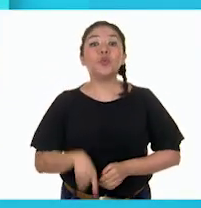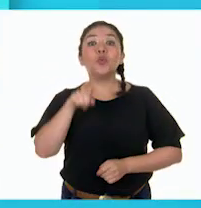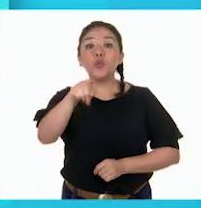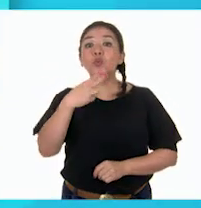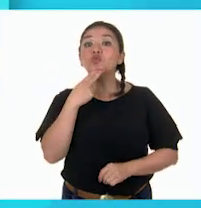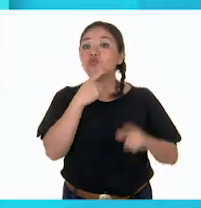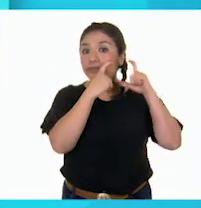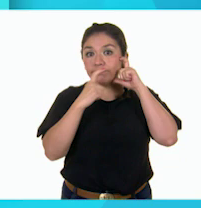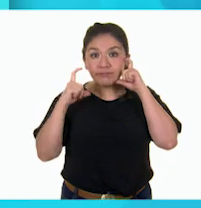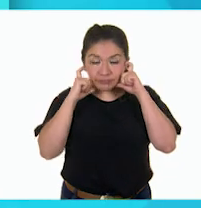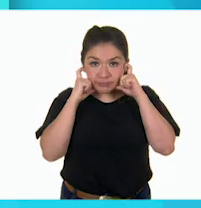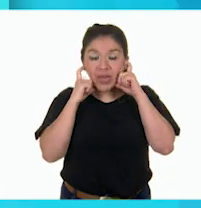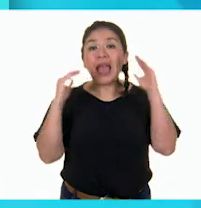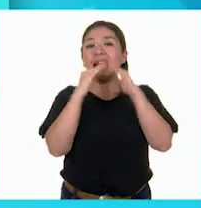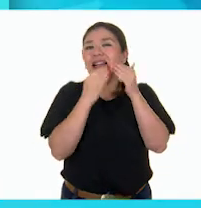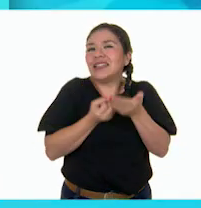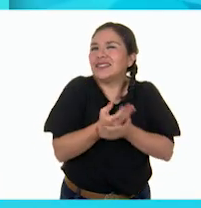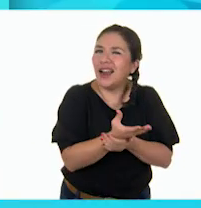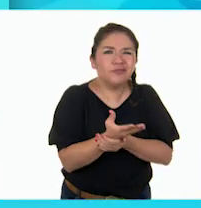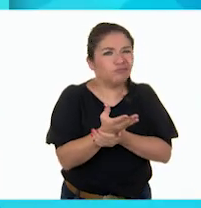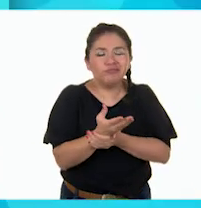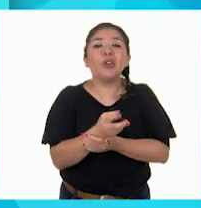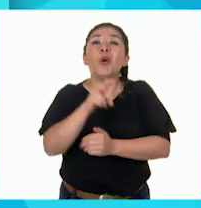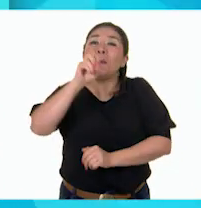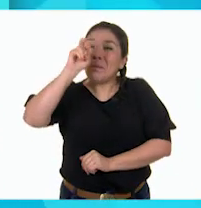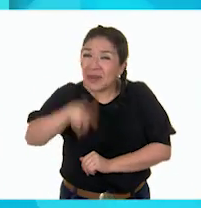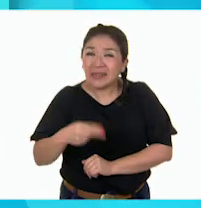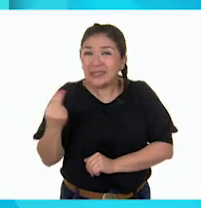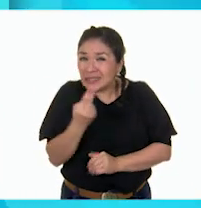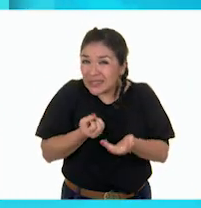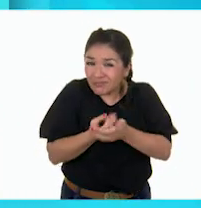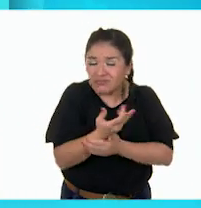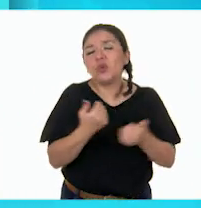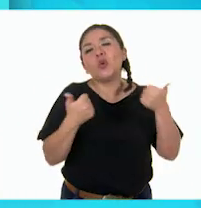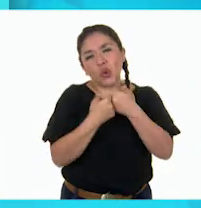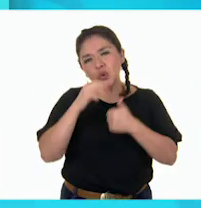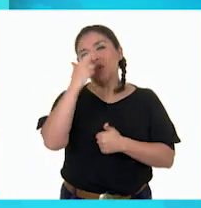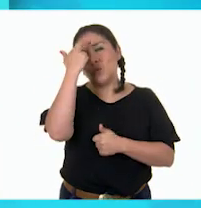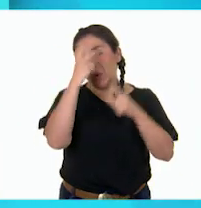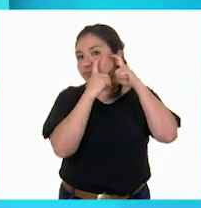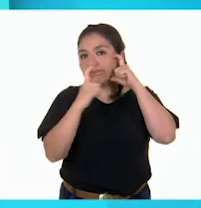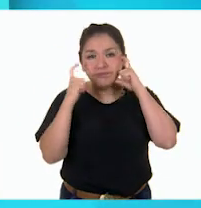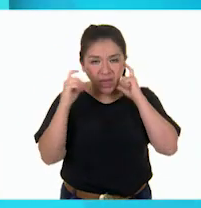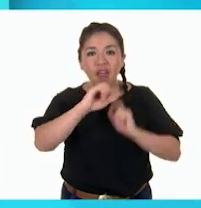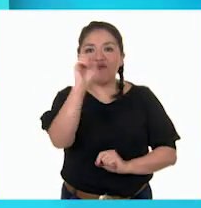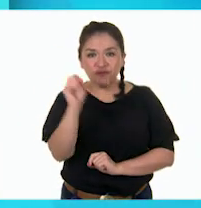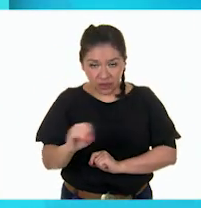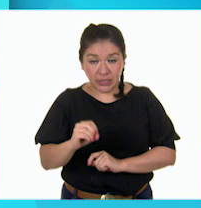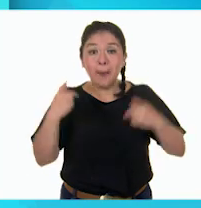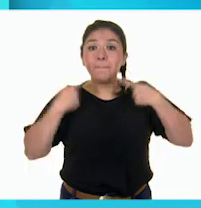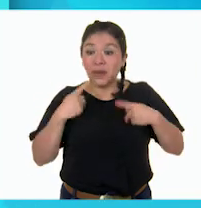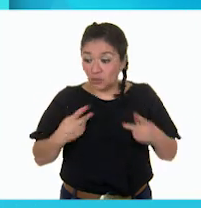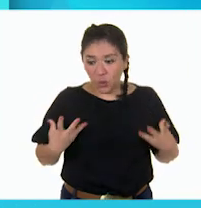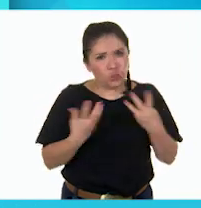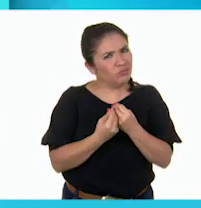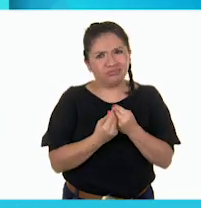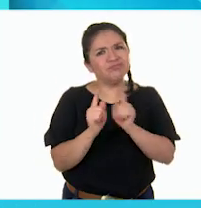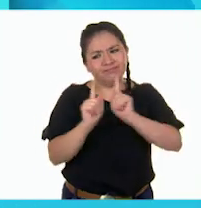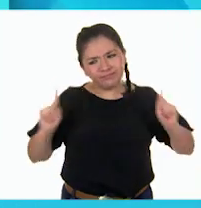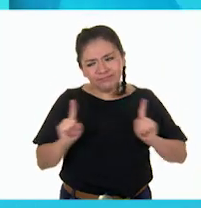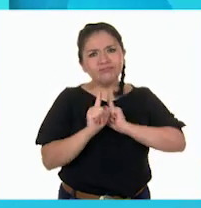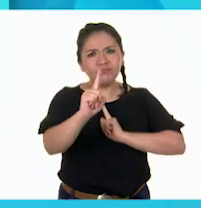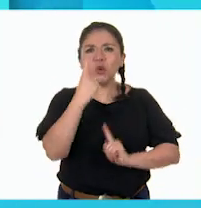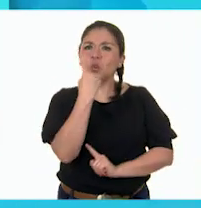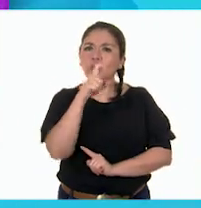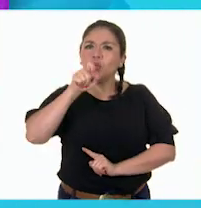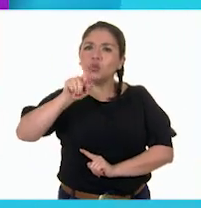Utiliza cubrebocas. No salgas de casa. Si tienes que hacerlo, recuerda que es obligatorio utilizarlo. Mantén una distancia mínima de